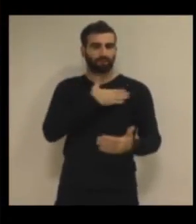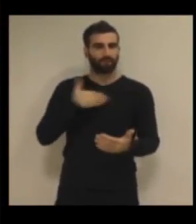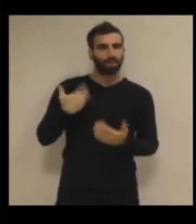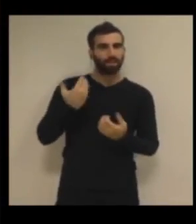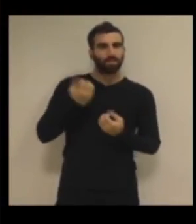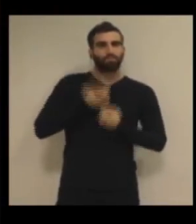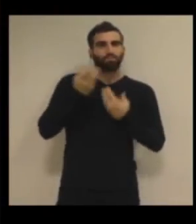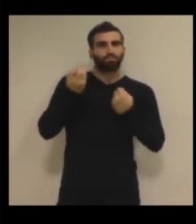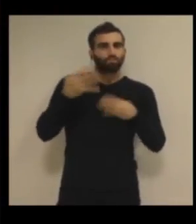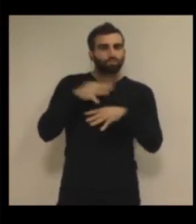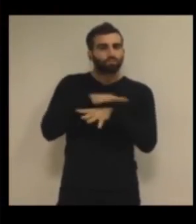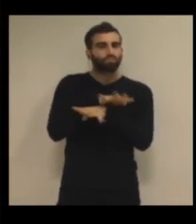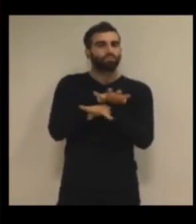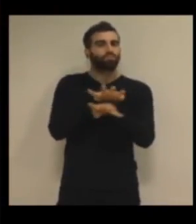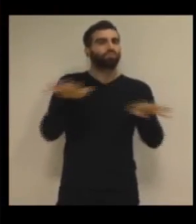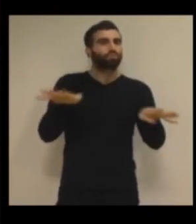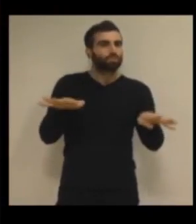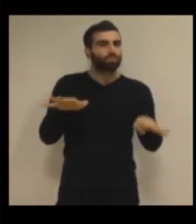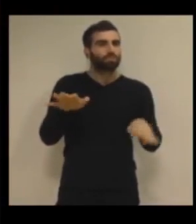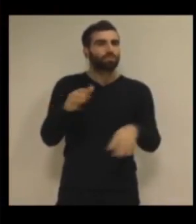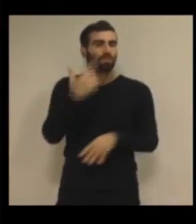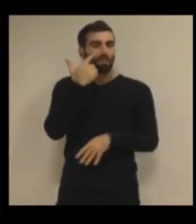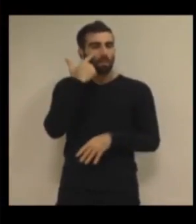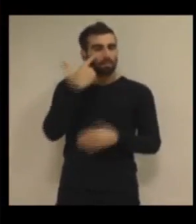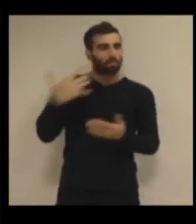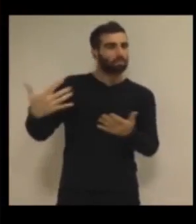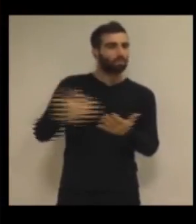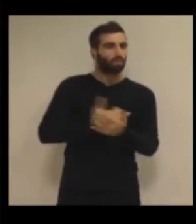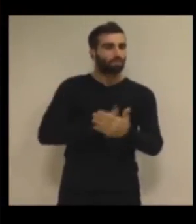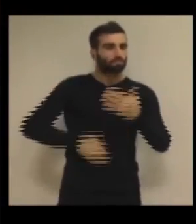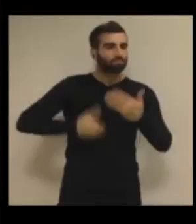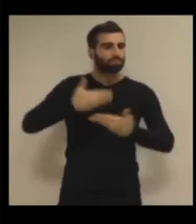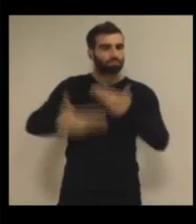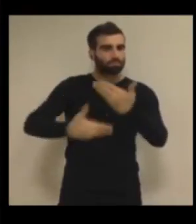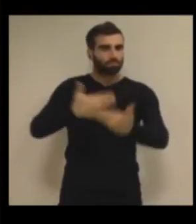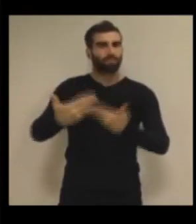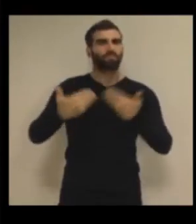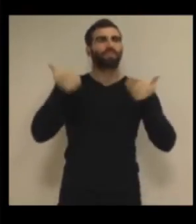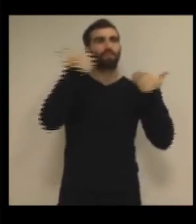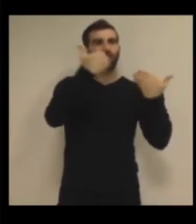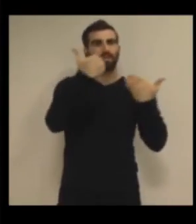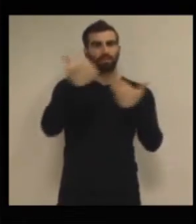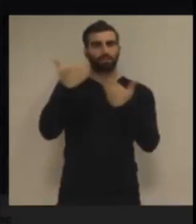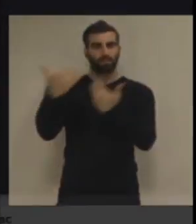medida de lo posible y a ponernos todos en marcha. Muchas gracias. Muchas gracias.